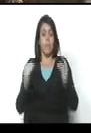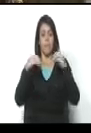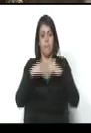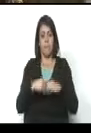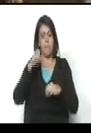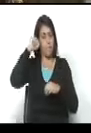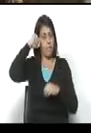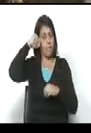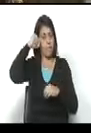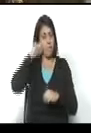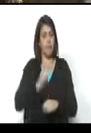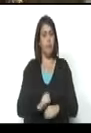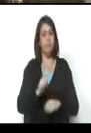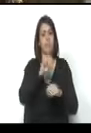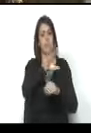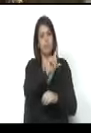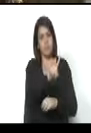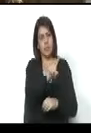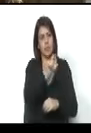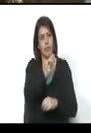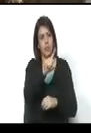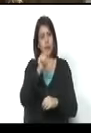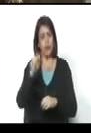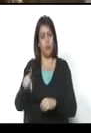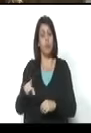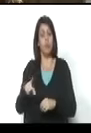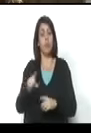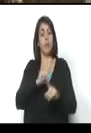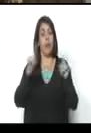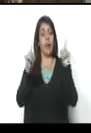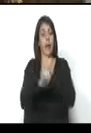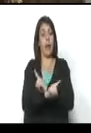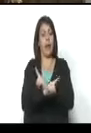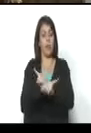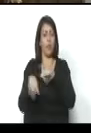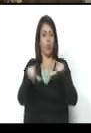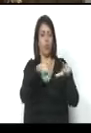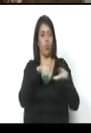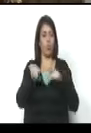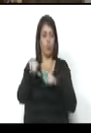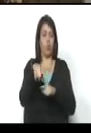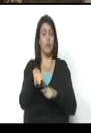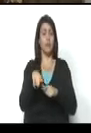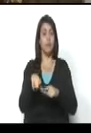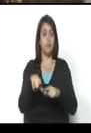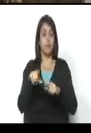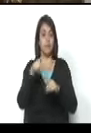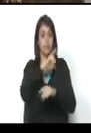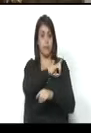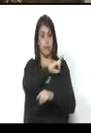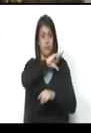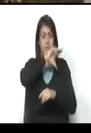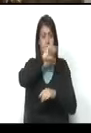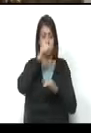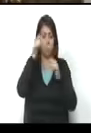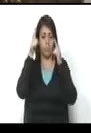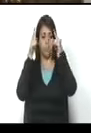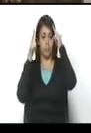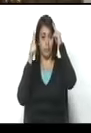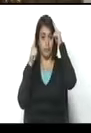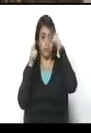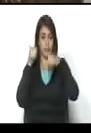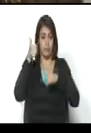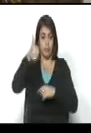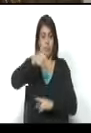Acuerdo en conmemoración al 11º aniversario del cambio de paisaje y siembra del comandante eterno y líder de la